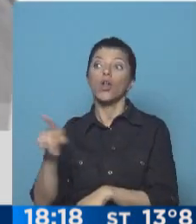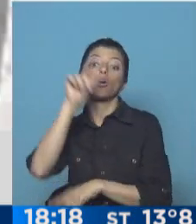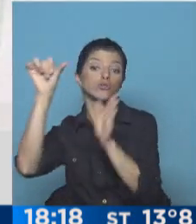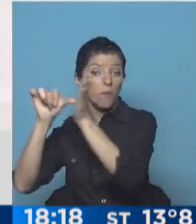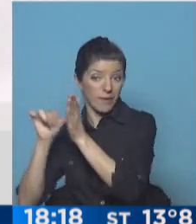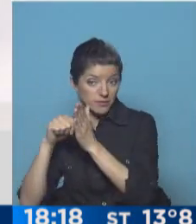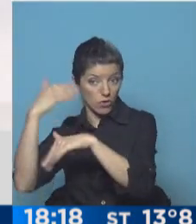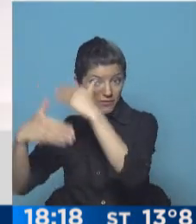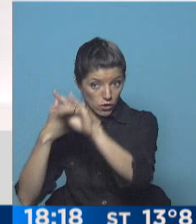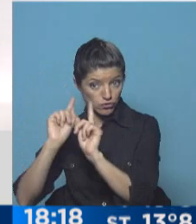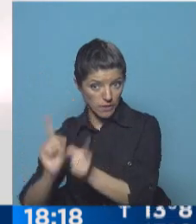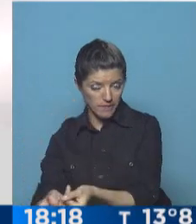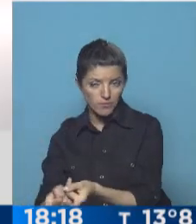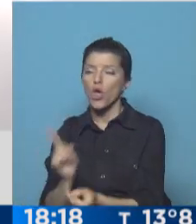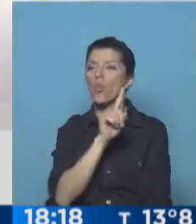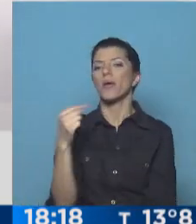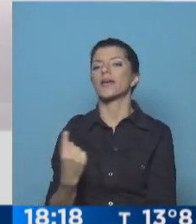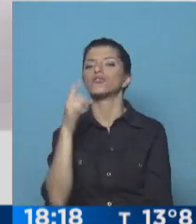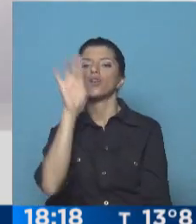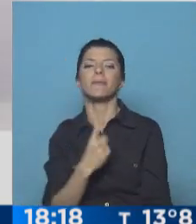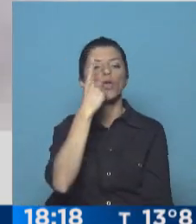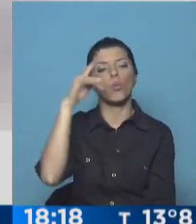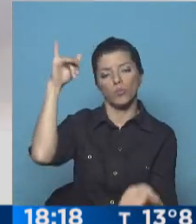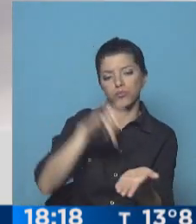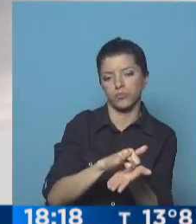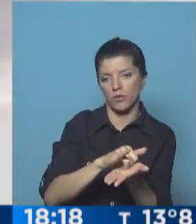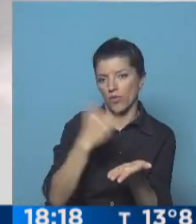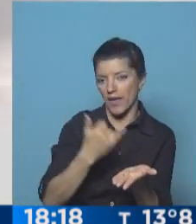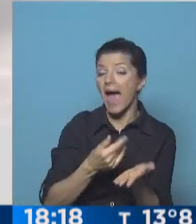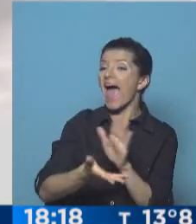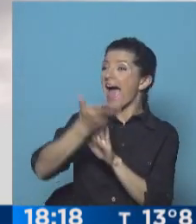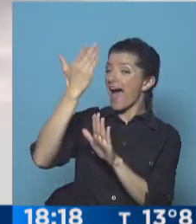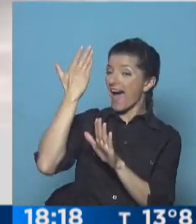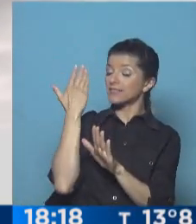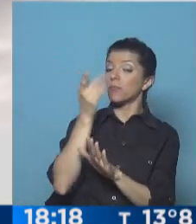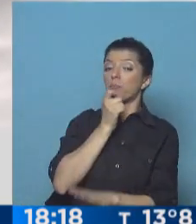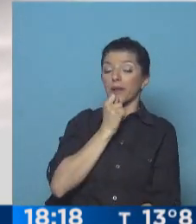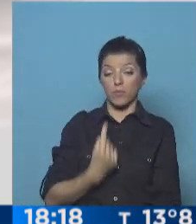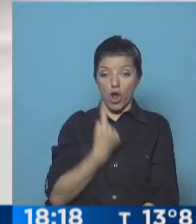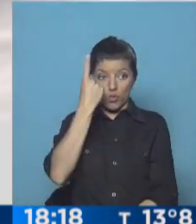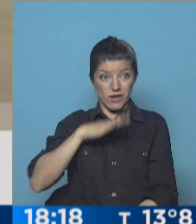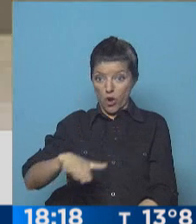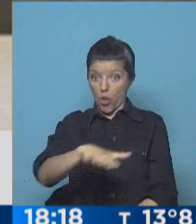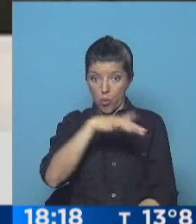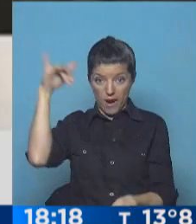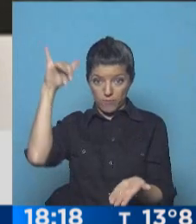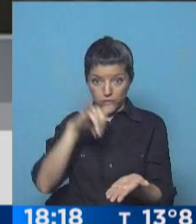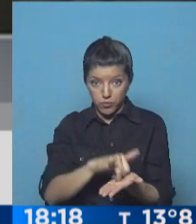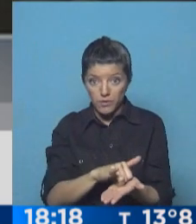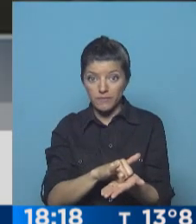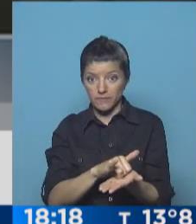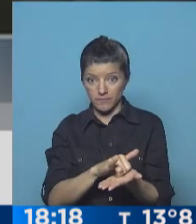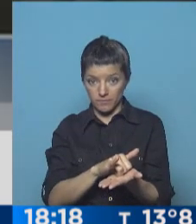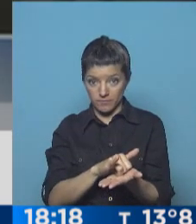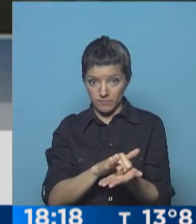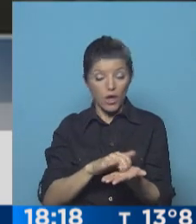mayor desarrollo. No se tiene una sola cabecera. Anteriormente, la única cabecera distribuidora, o el único distribuidor, centro distribuidor